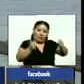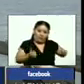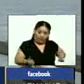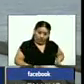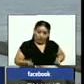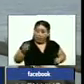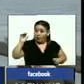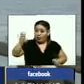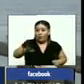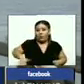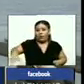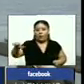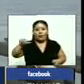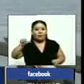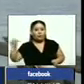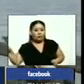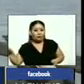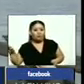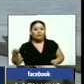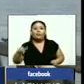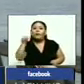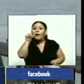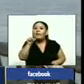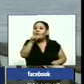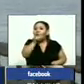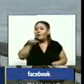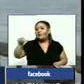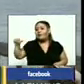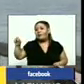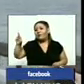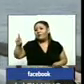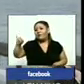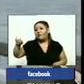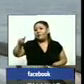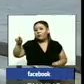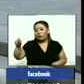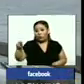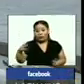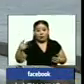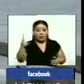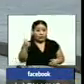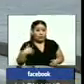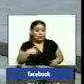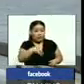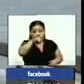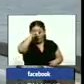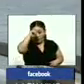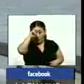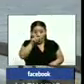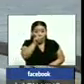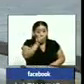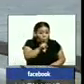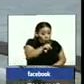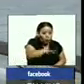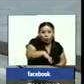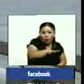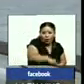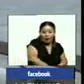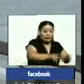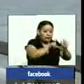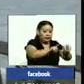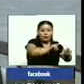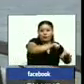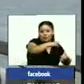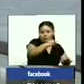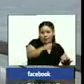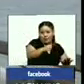empresarios de Arizona. Solo un estado de los 50 estados, el ministro de Trabajo ha conseguido 6.000 plazas para salvadoreños en un estado. Son 50. En